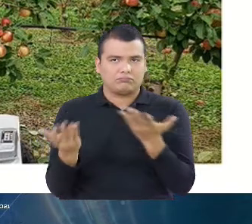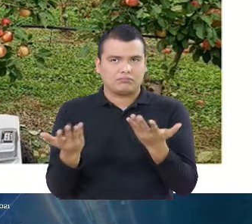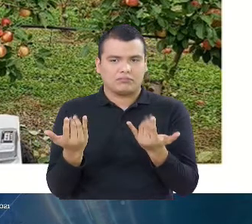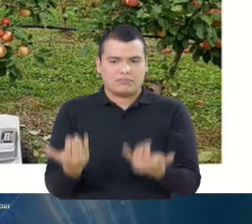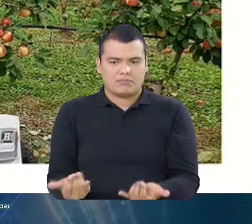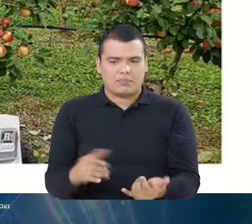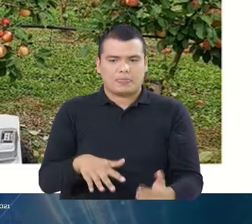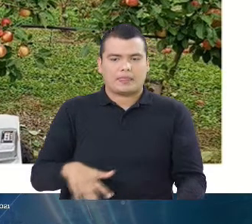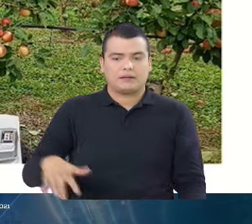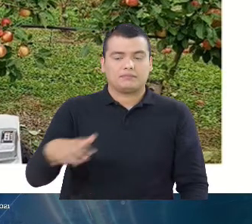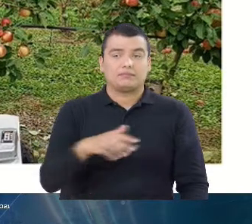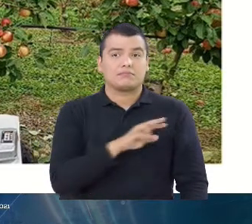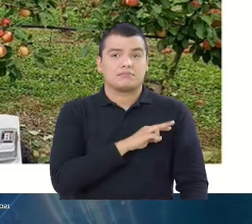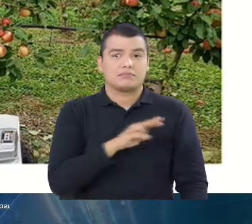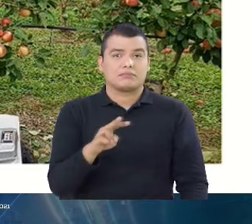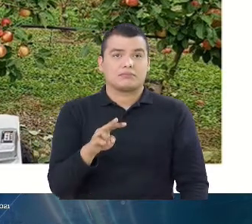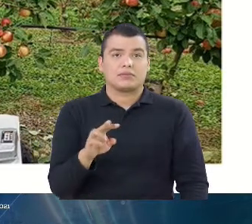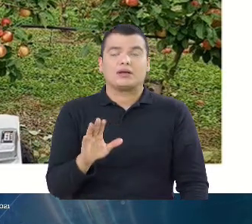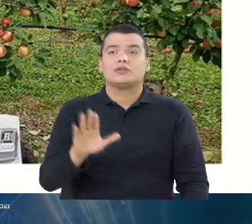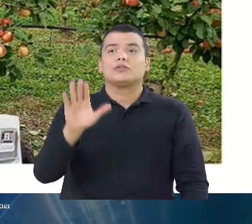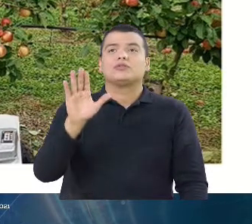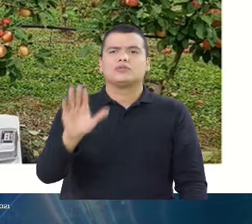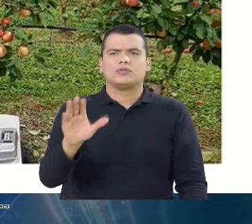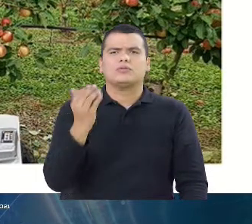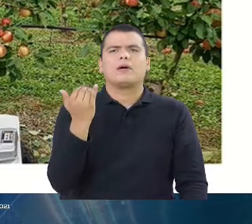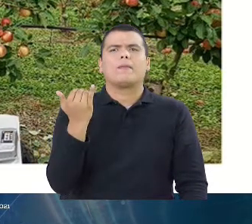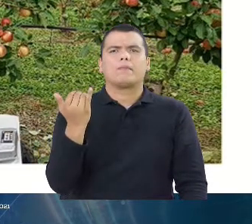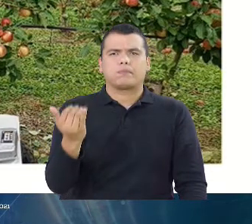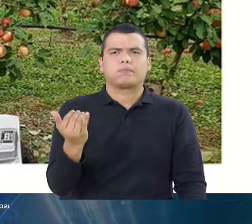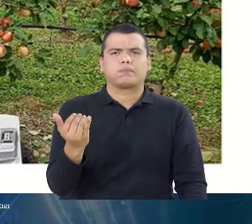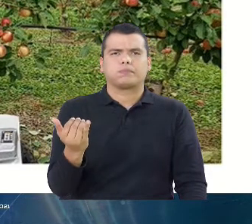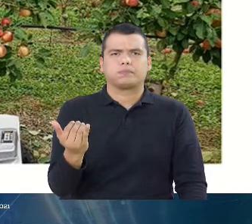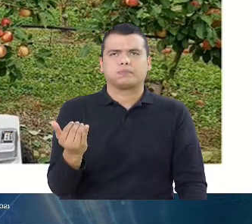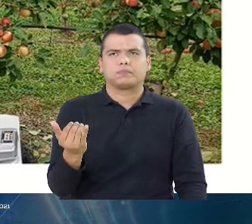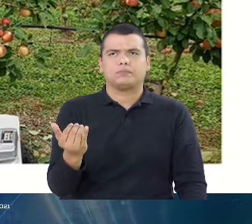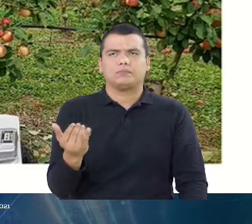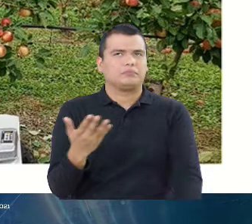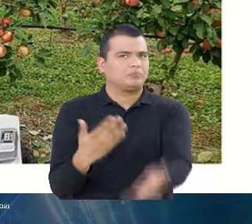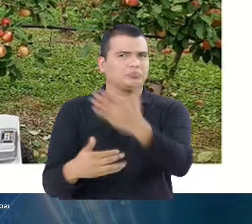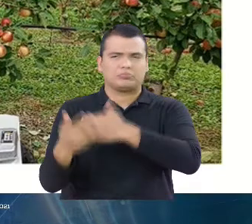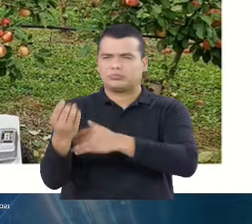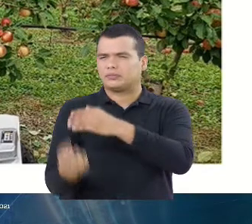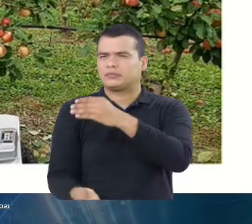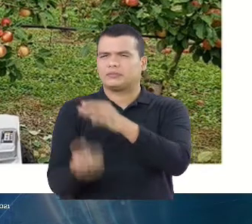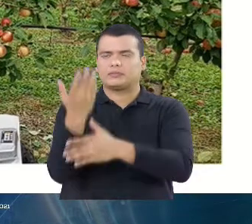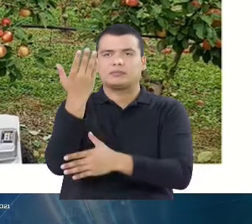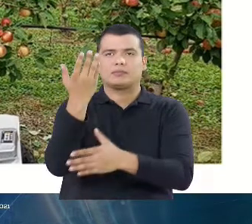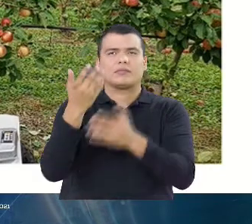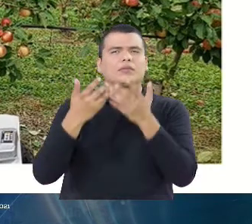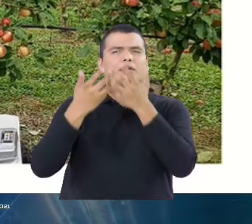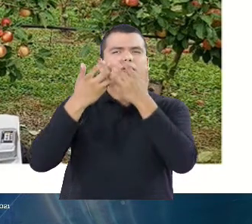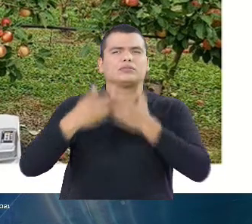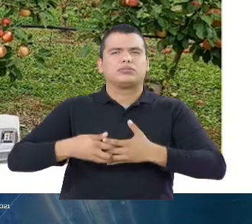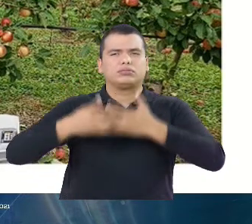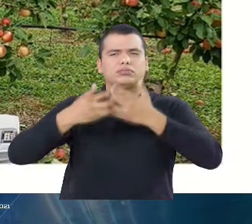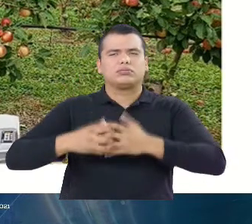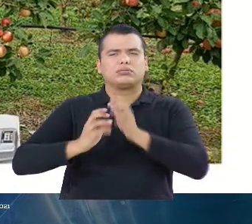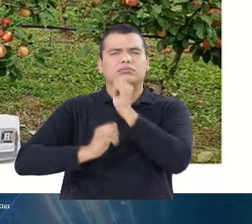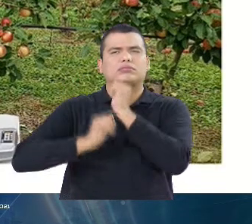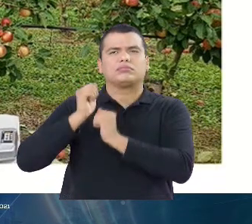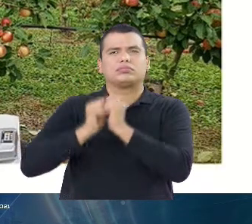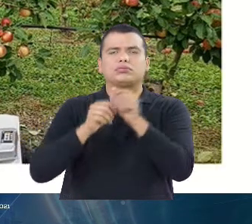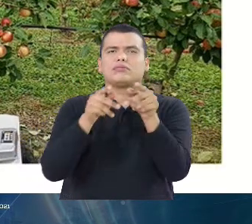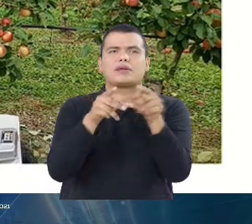Cauca, de los ingenios cuando automatizaron las plantas, pues sacaron a muchos operarios